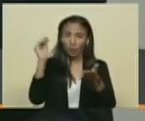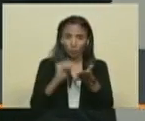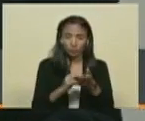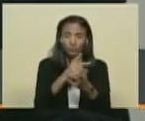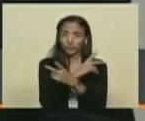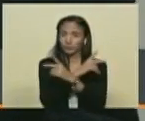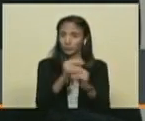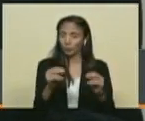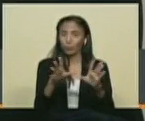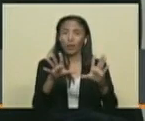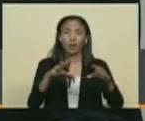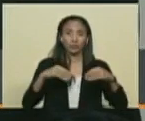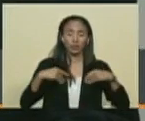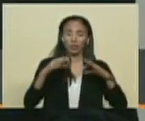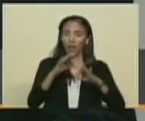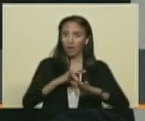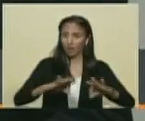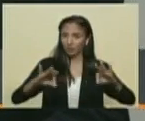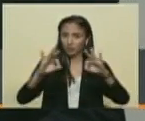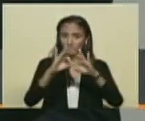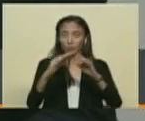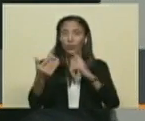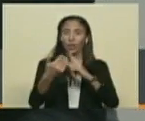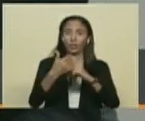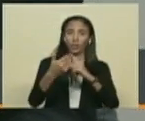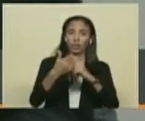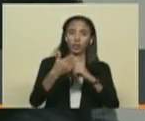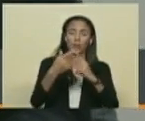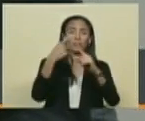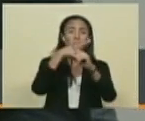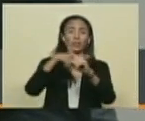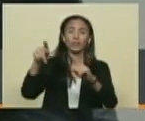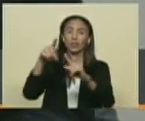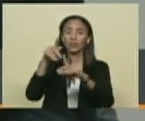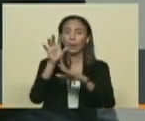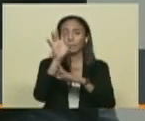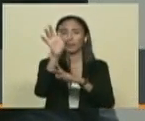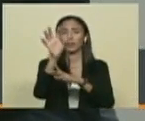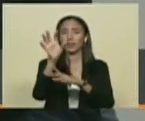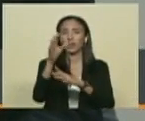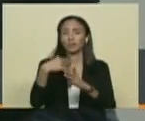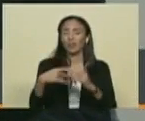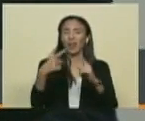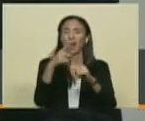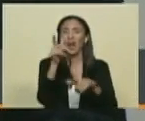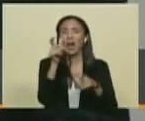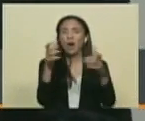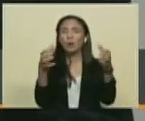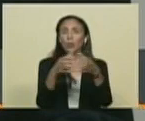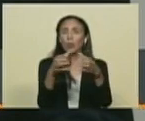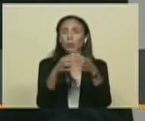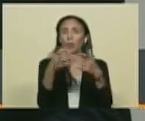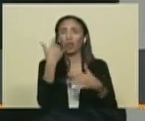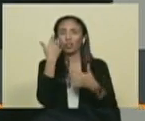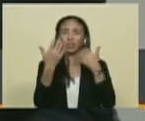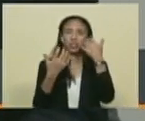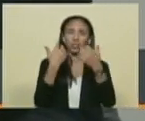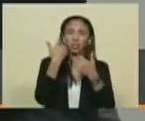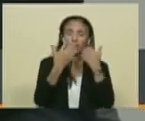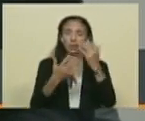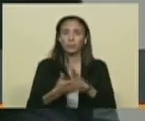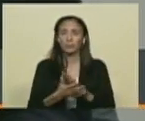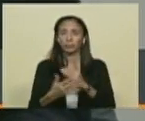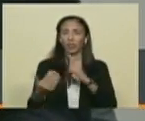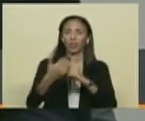No aceptamos injerencia de ningún tipo por parte de groseras potencias que se creen